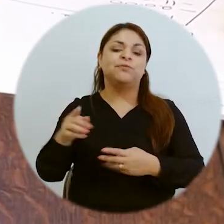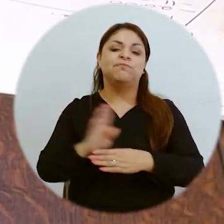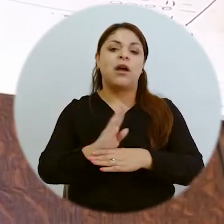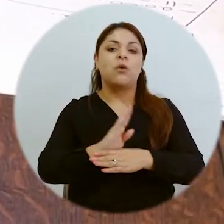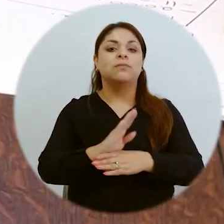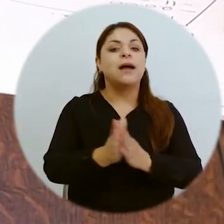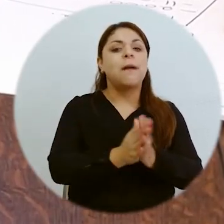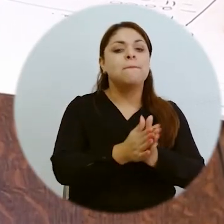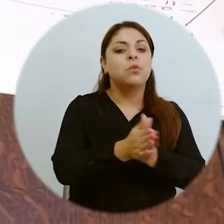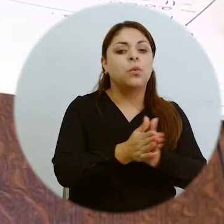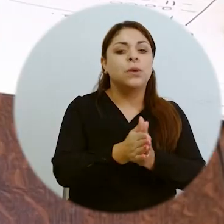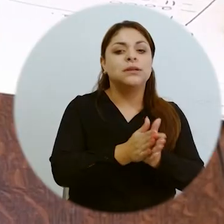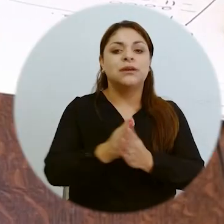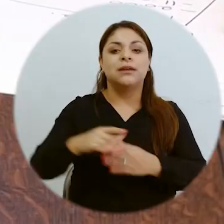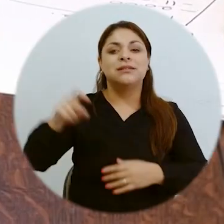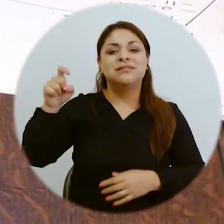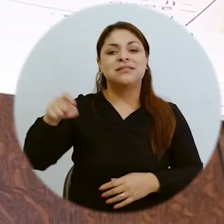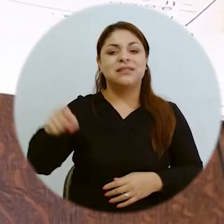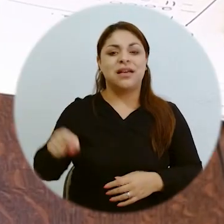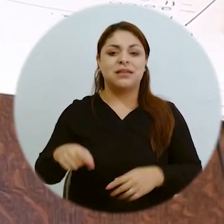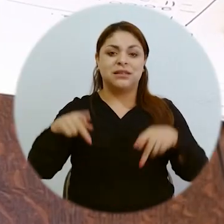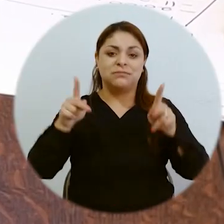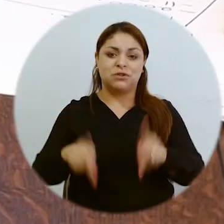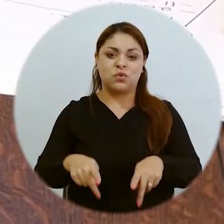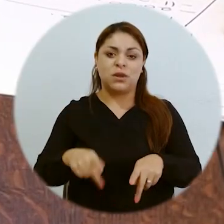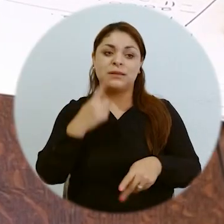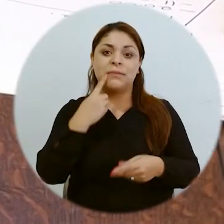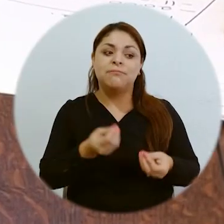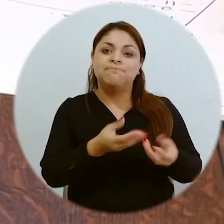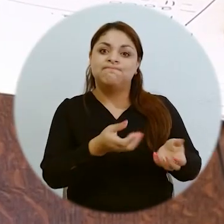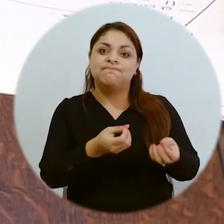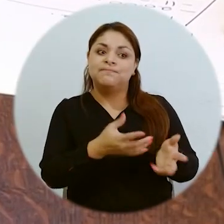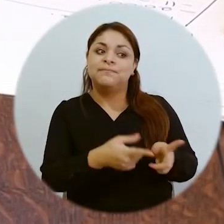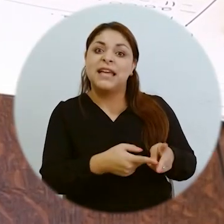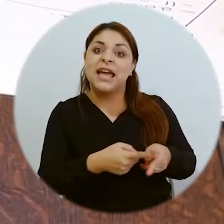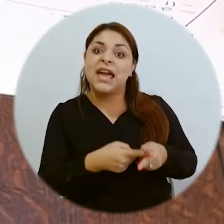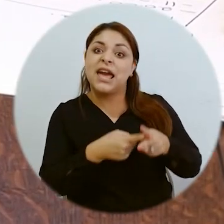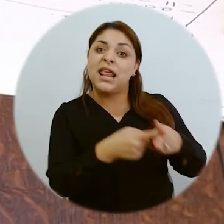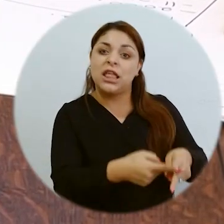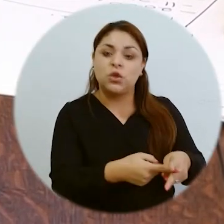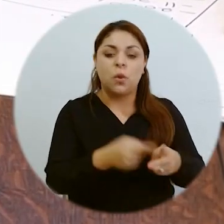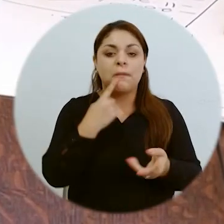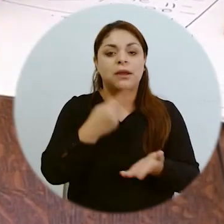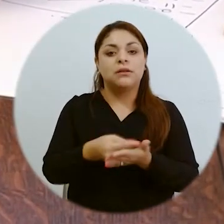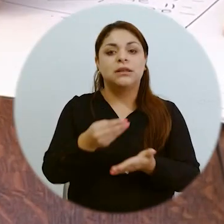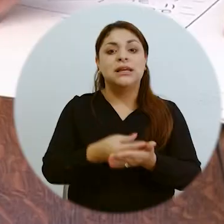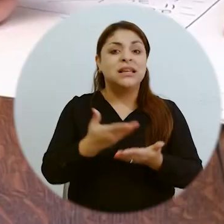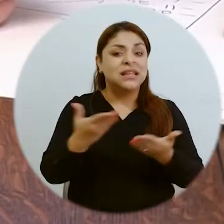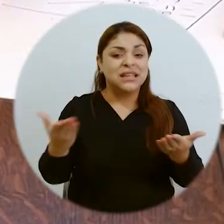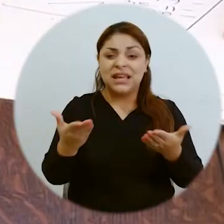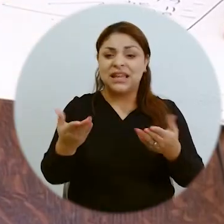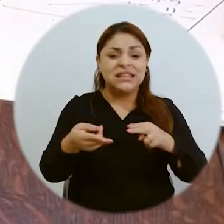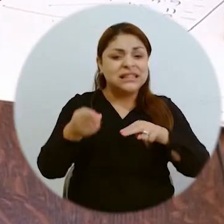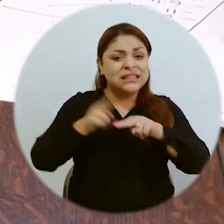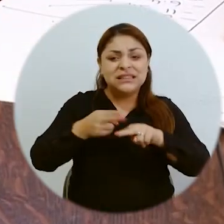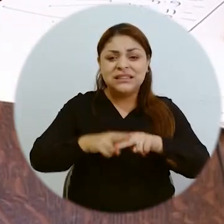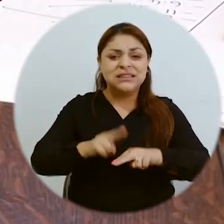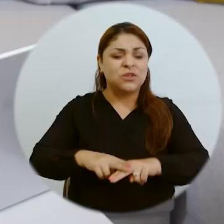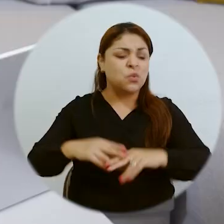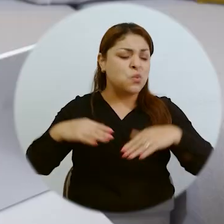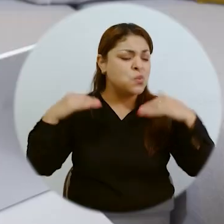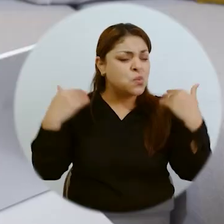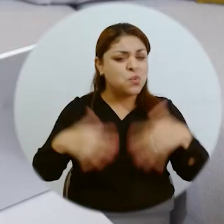usted dice que es un problema de Occidente, de todos estos países, es cierto, son los mismos grupos financieros los que están metidos en todos estos